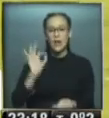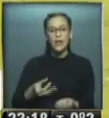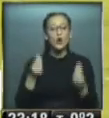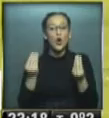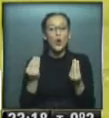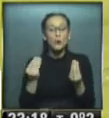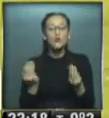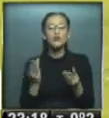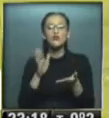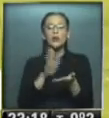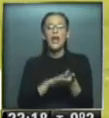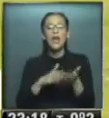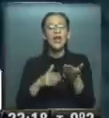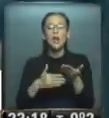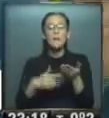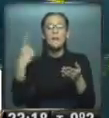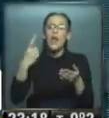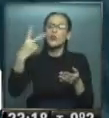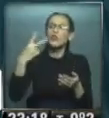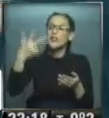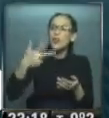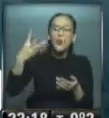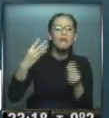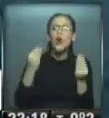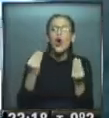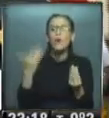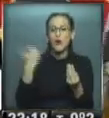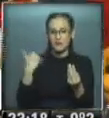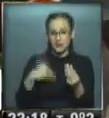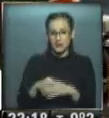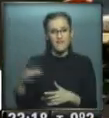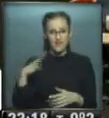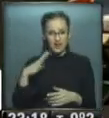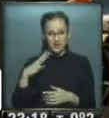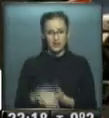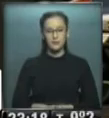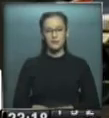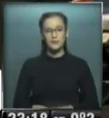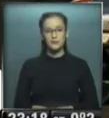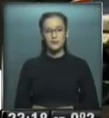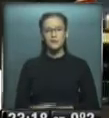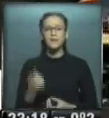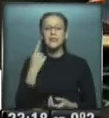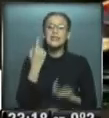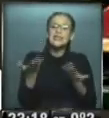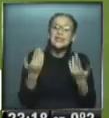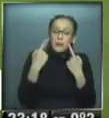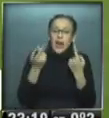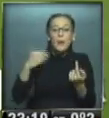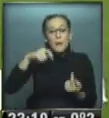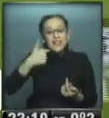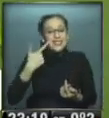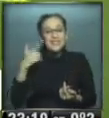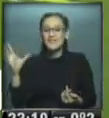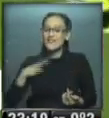los clasificados de eliminatorias sudamericanas en el que va a terminar el seleccionado dirigido por Alejandro Sabella. Y para ver a Messi, hasta el próximo